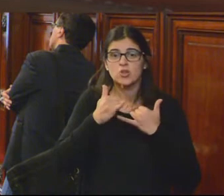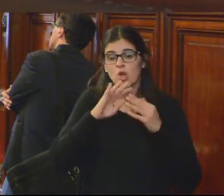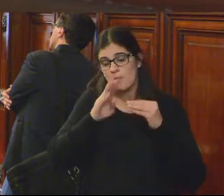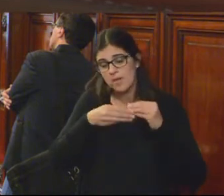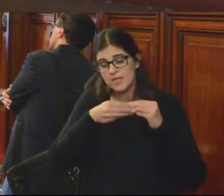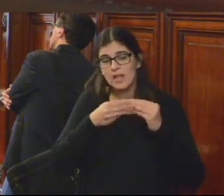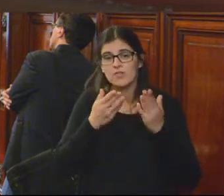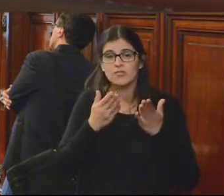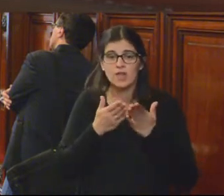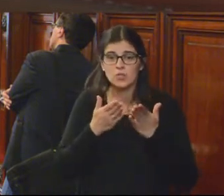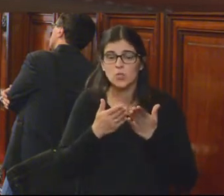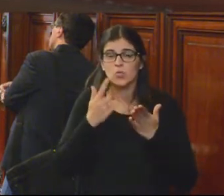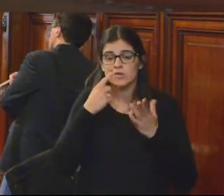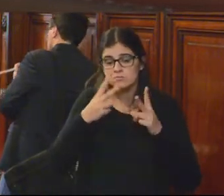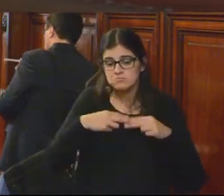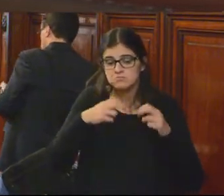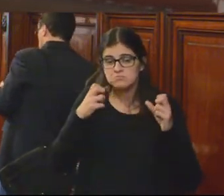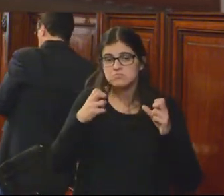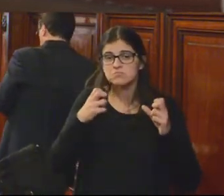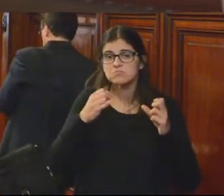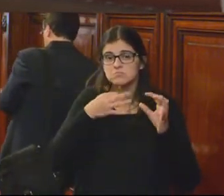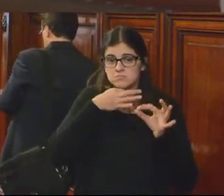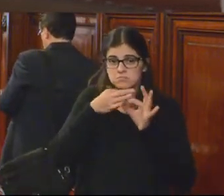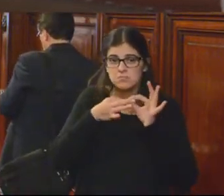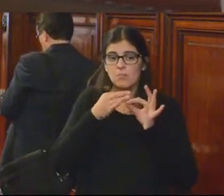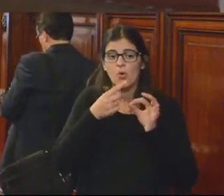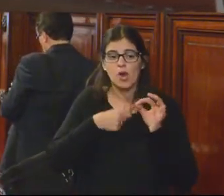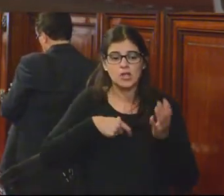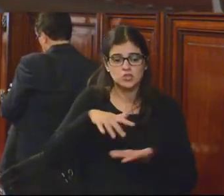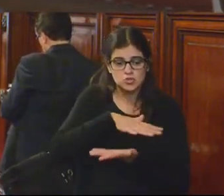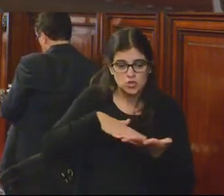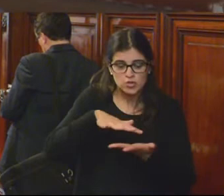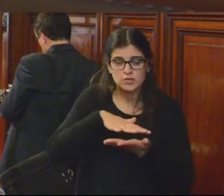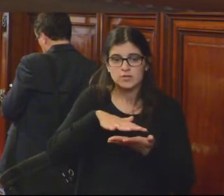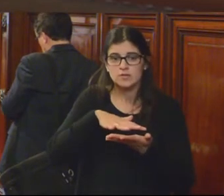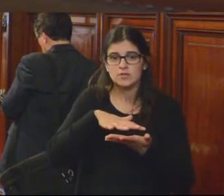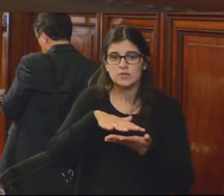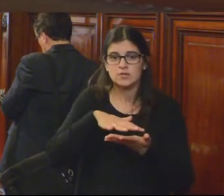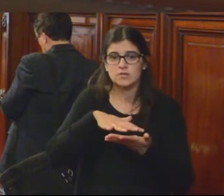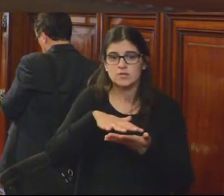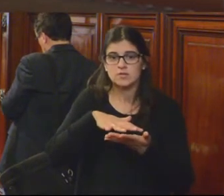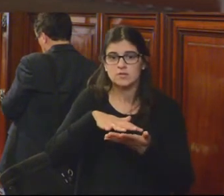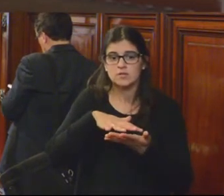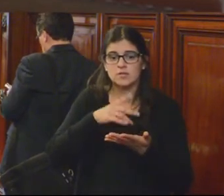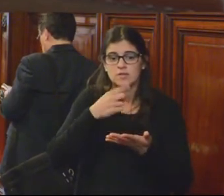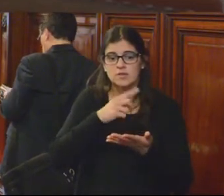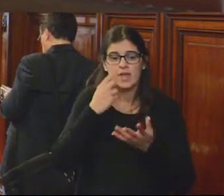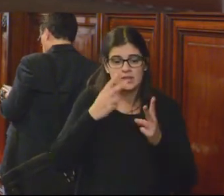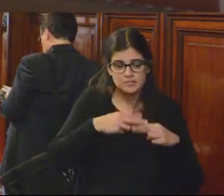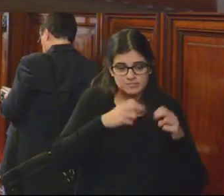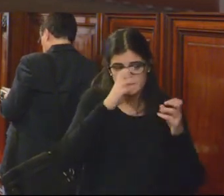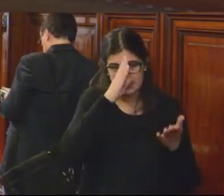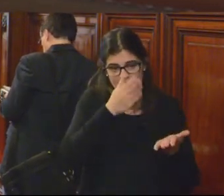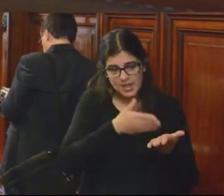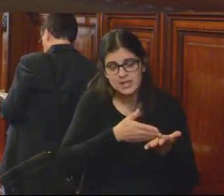que se ha manifestado por parte de la sociedad civil, de tanto el análisis de las sentencias